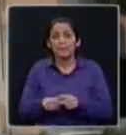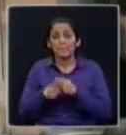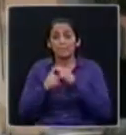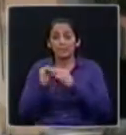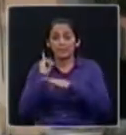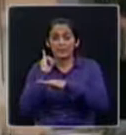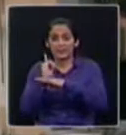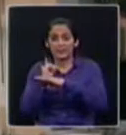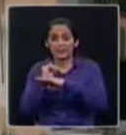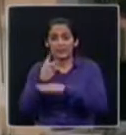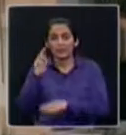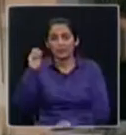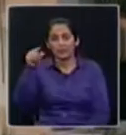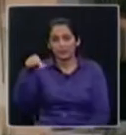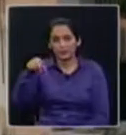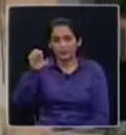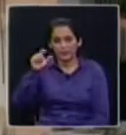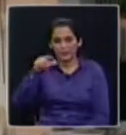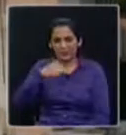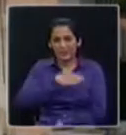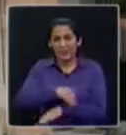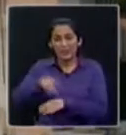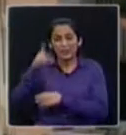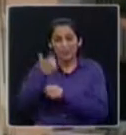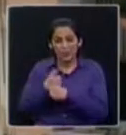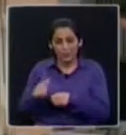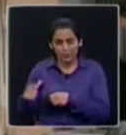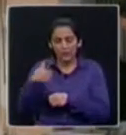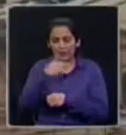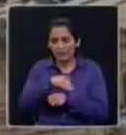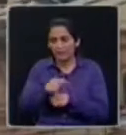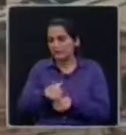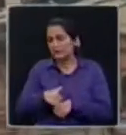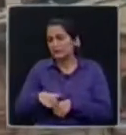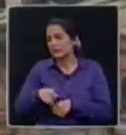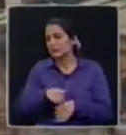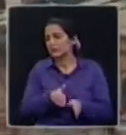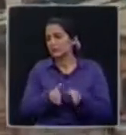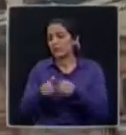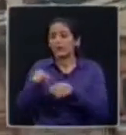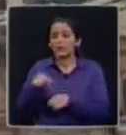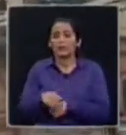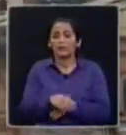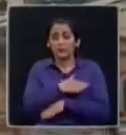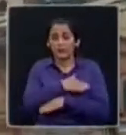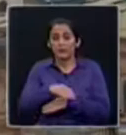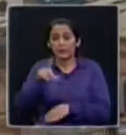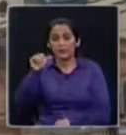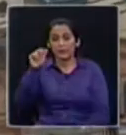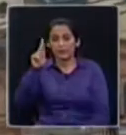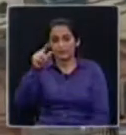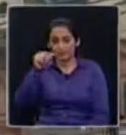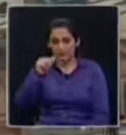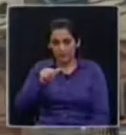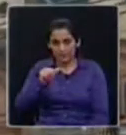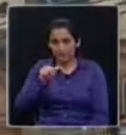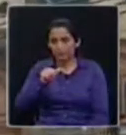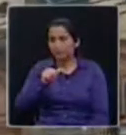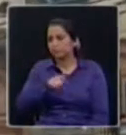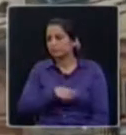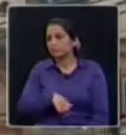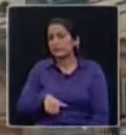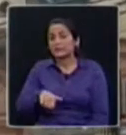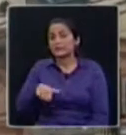en la avenida Loja. Continuará por la calle Condamine, luego la calle Larga, para posteriormente pues dirigirse a la